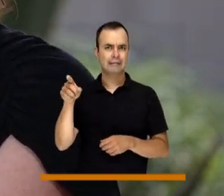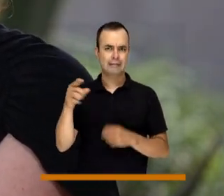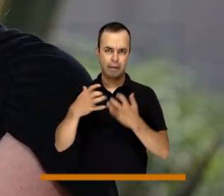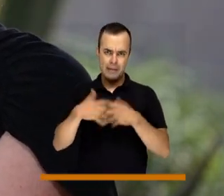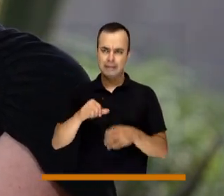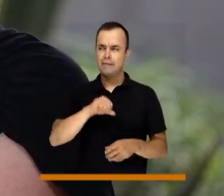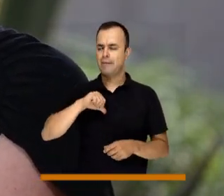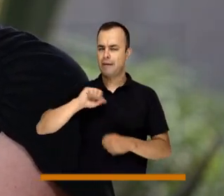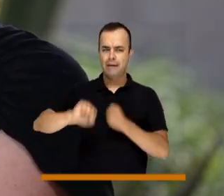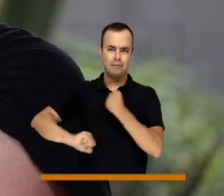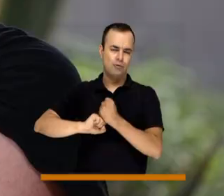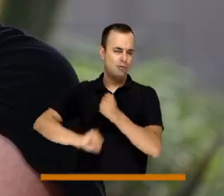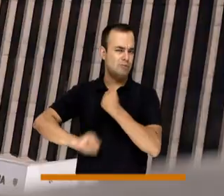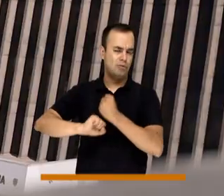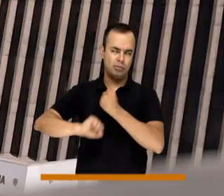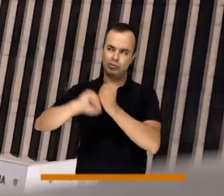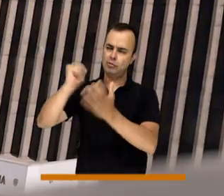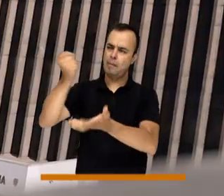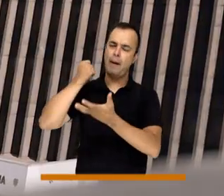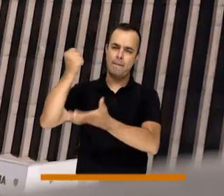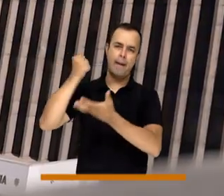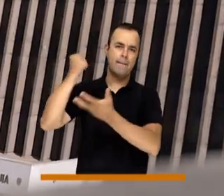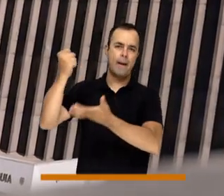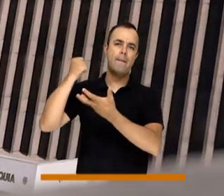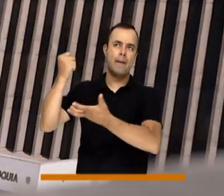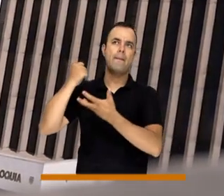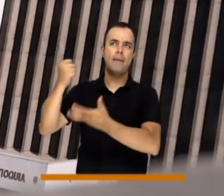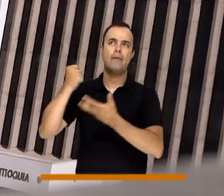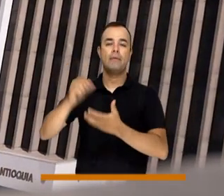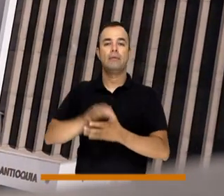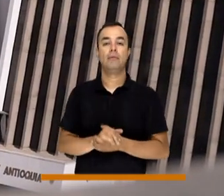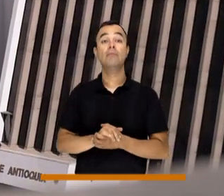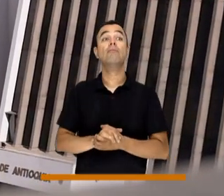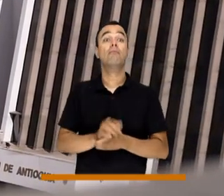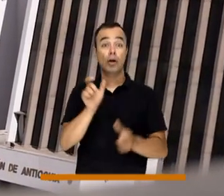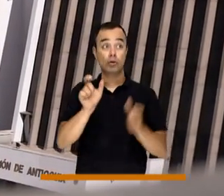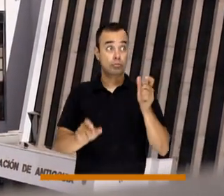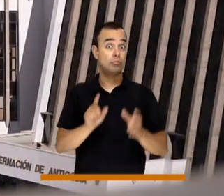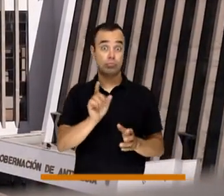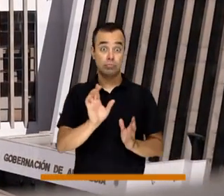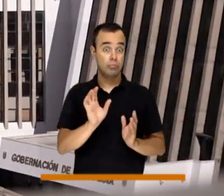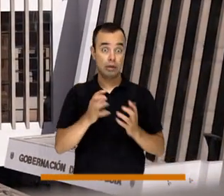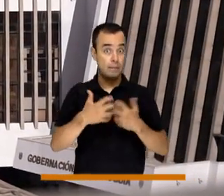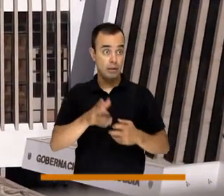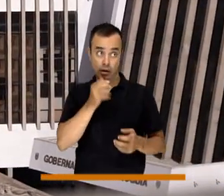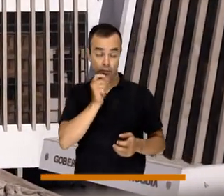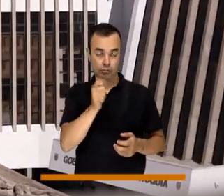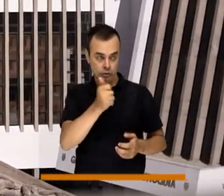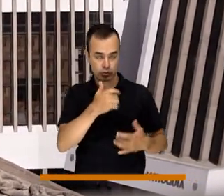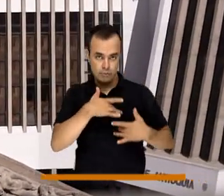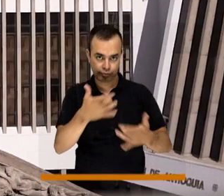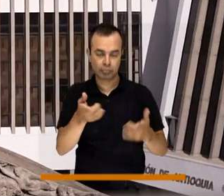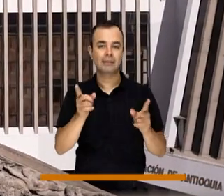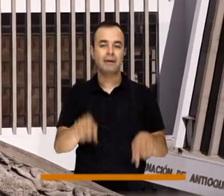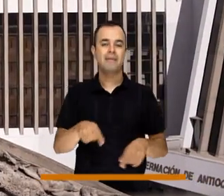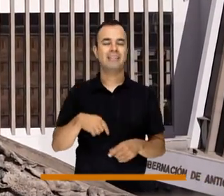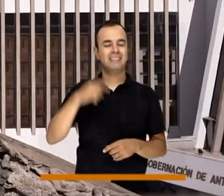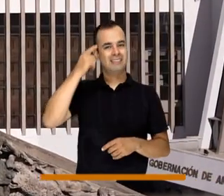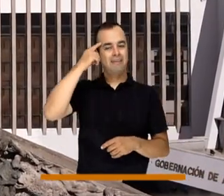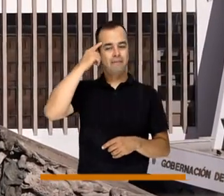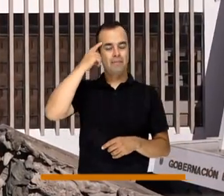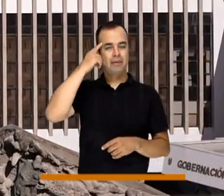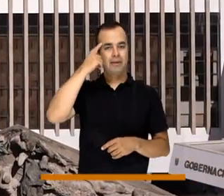han invertido mucho en el sector social y cultural, personas naturales también, y los recursos públicos